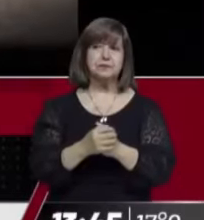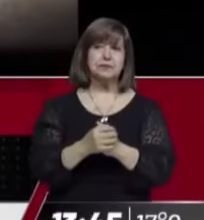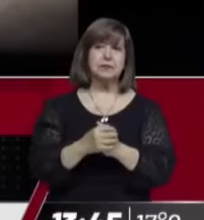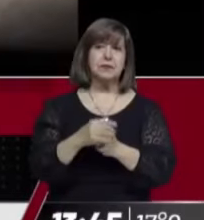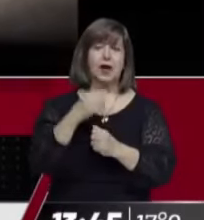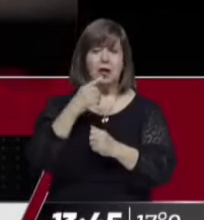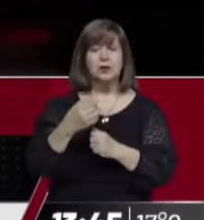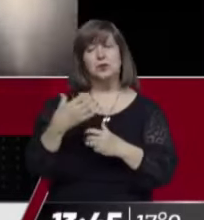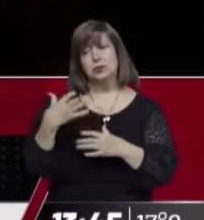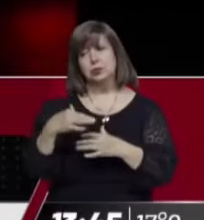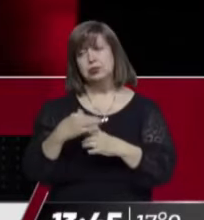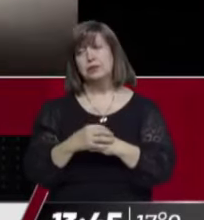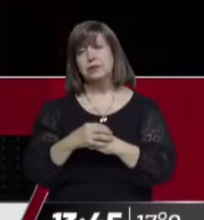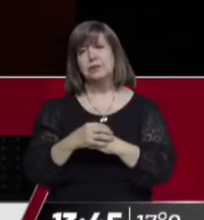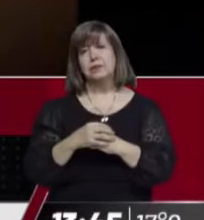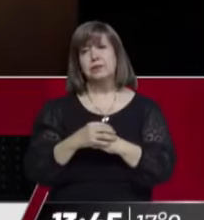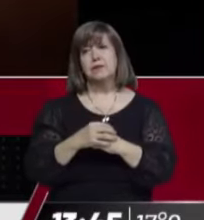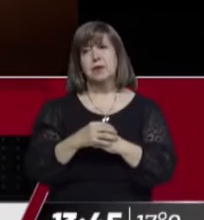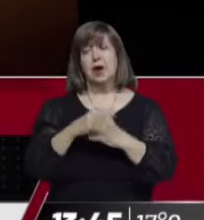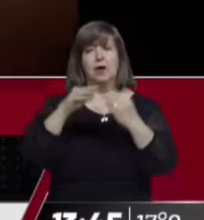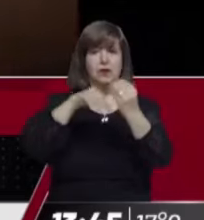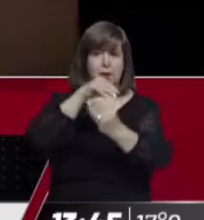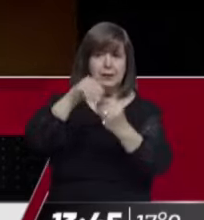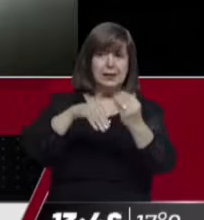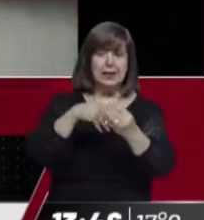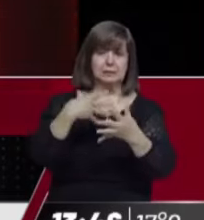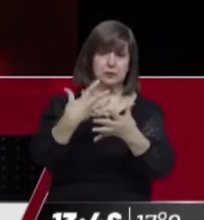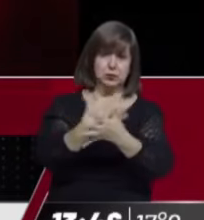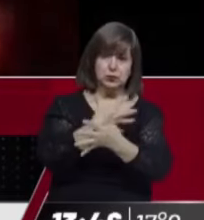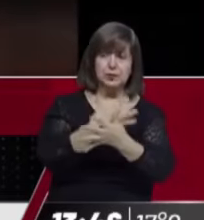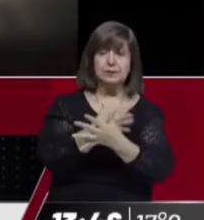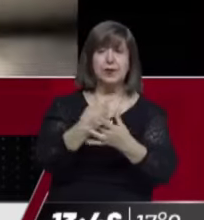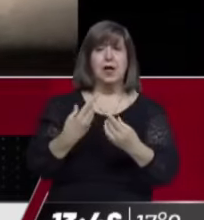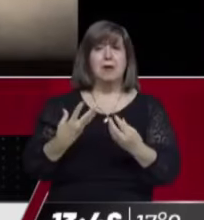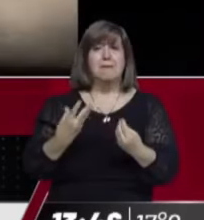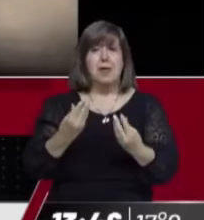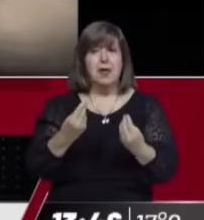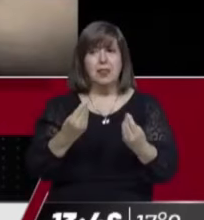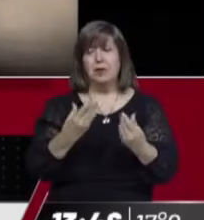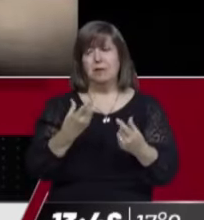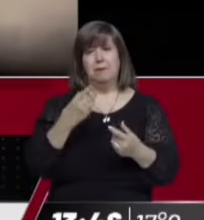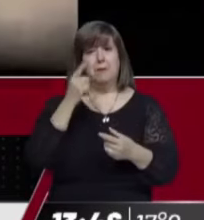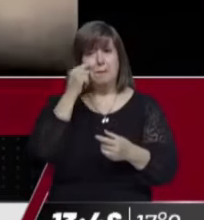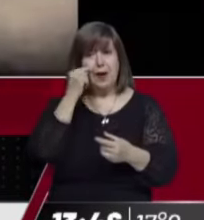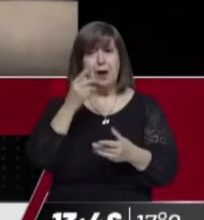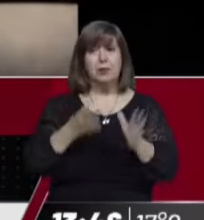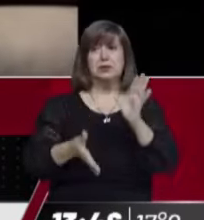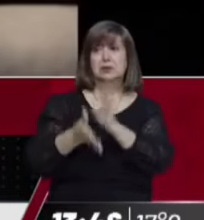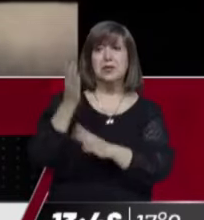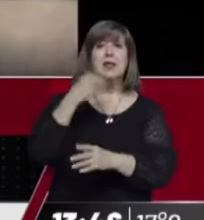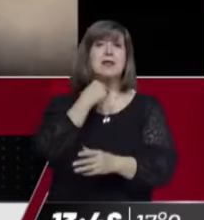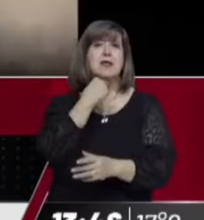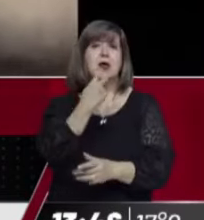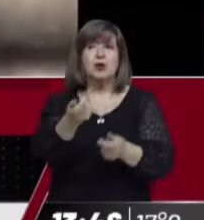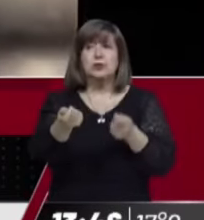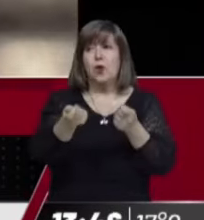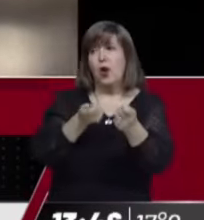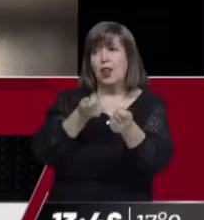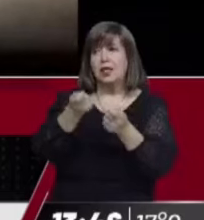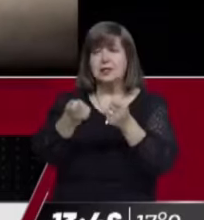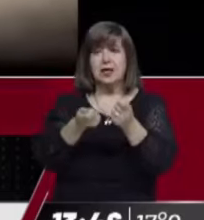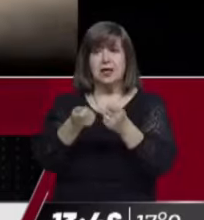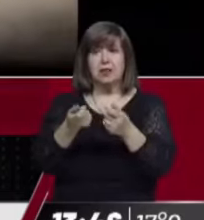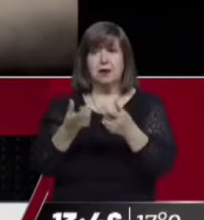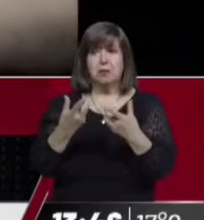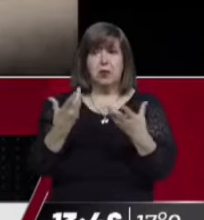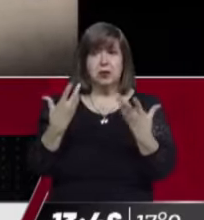Hoy les pasa a ustedes pero qué miedo para los padres no esta situación que salgan a bailar y que pueda pasarles algo así